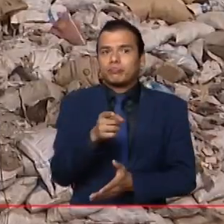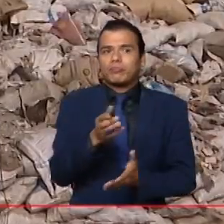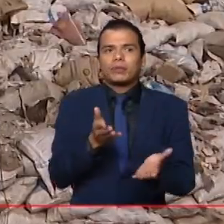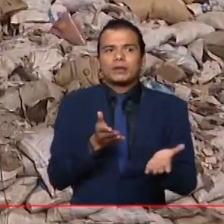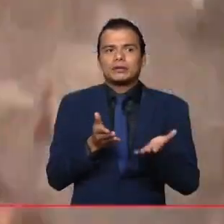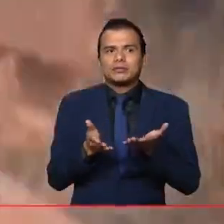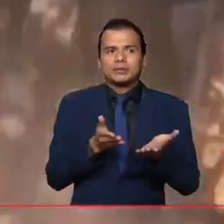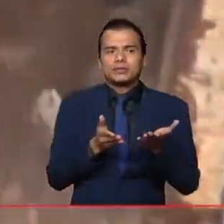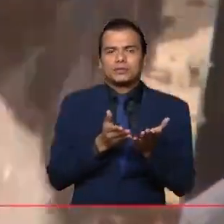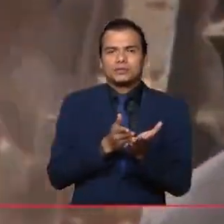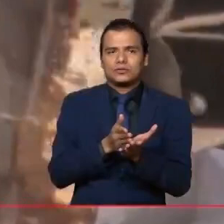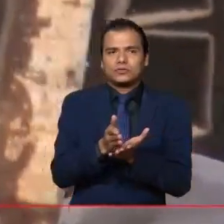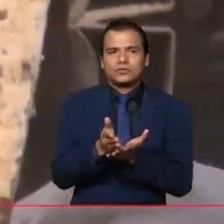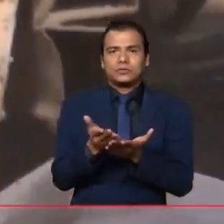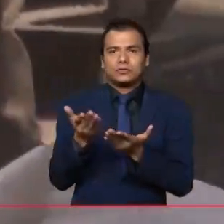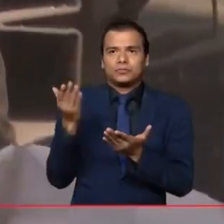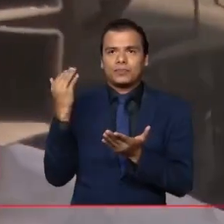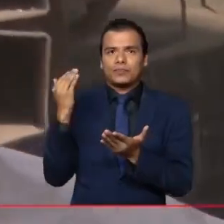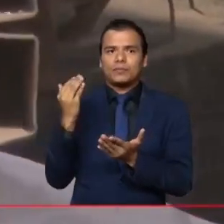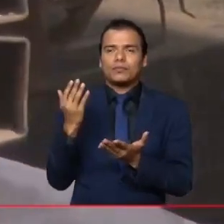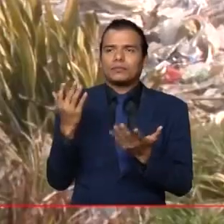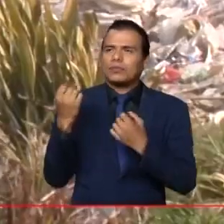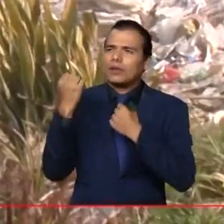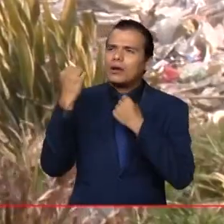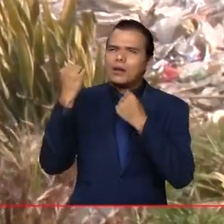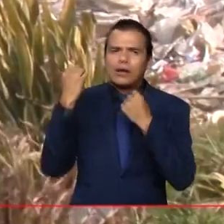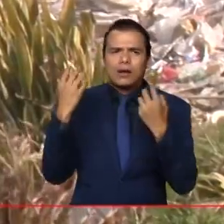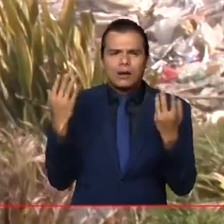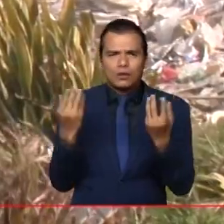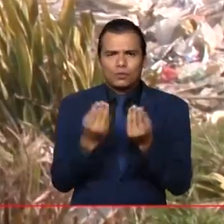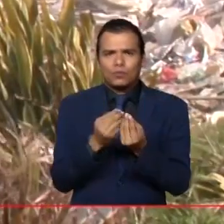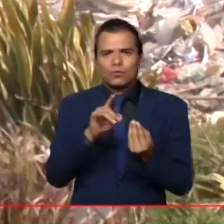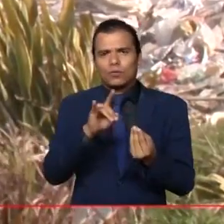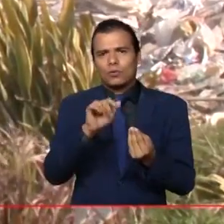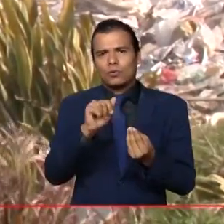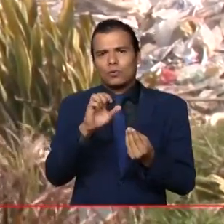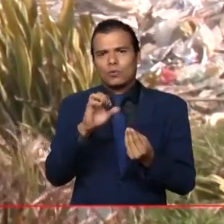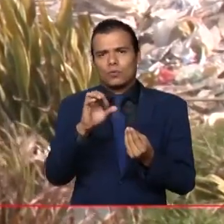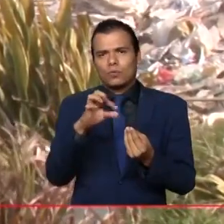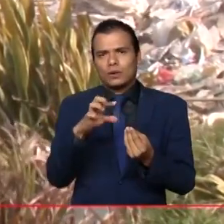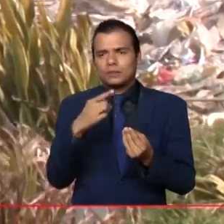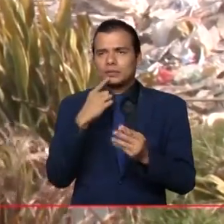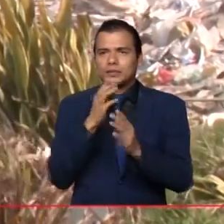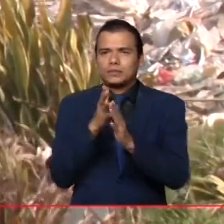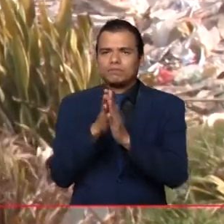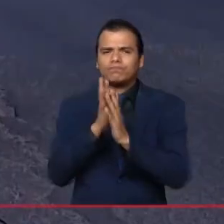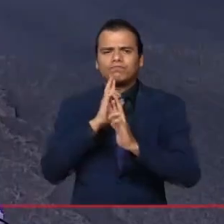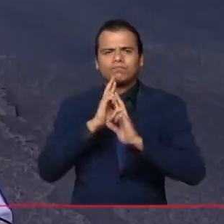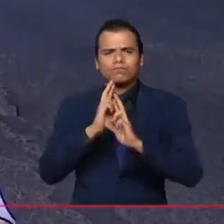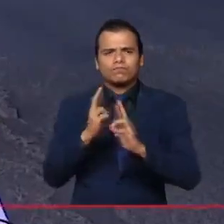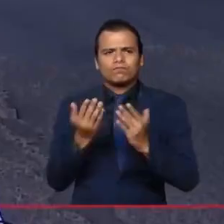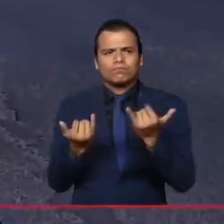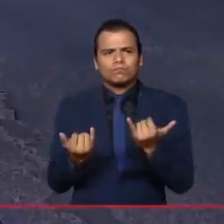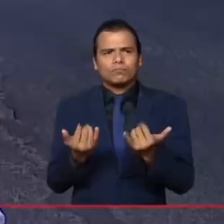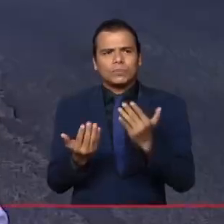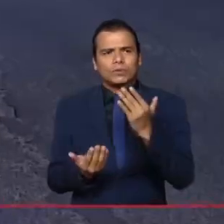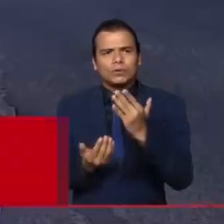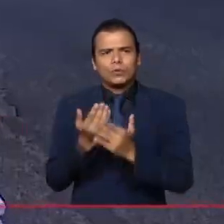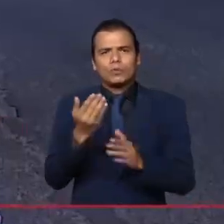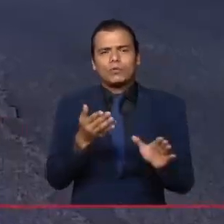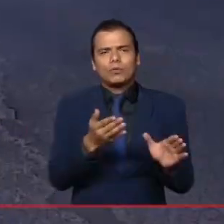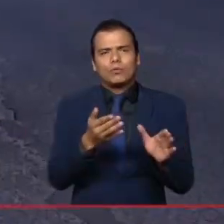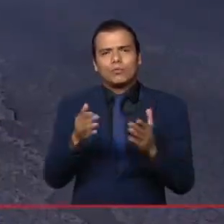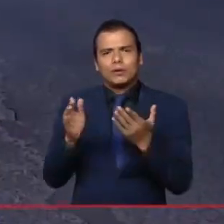En medio de una de las últimas protestas, la Unidad de Servicios Públicos del Distrito respondió. Hoy estamos en un plan de atención